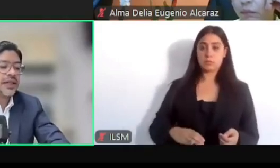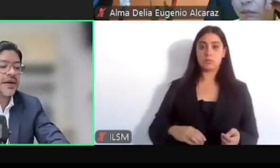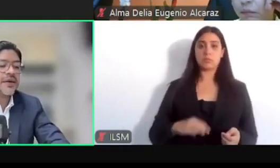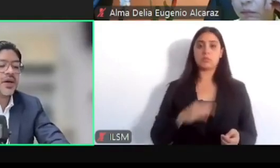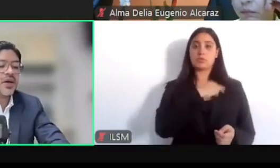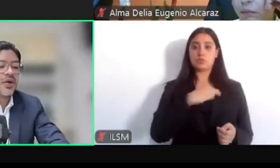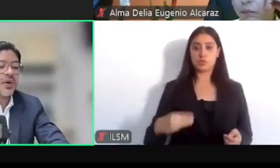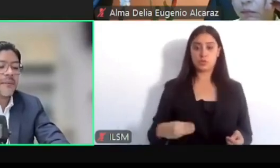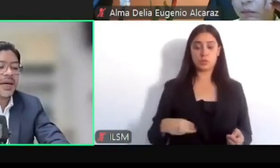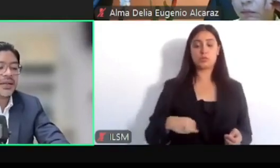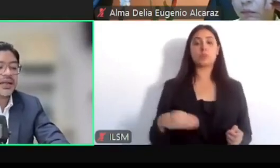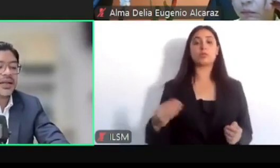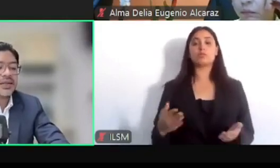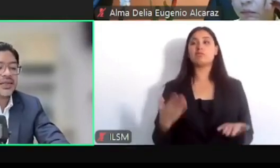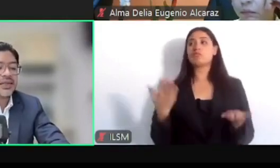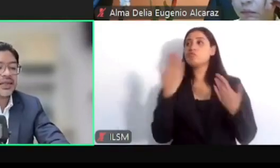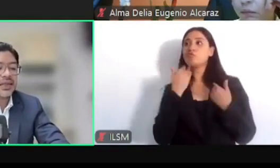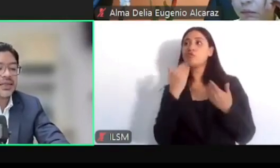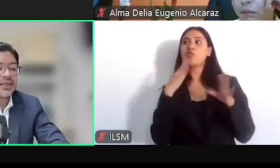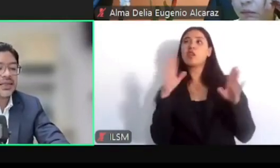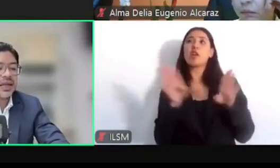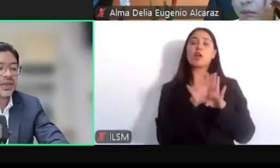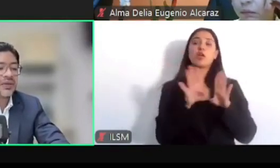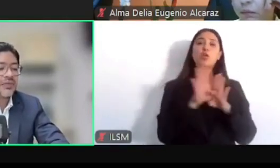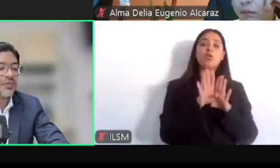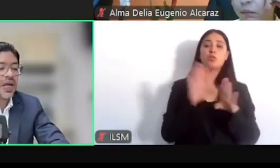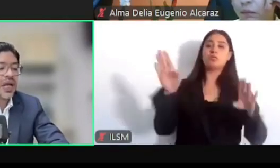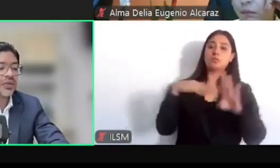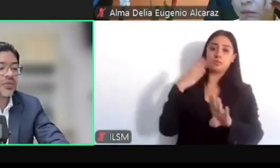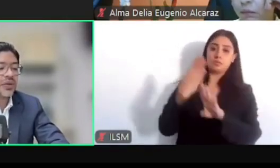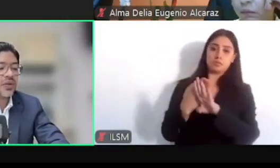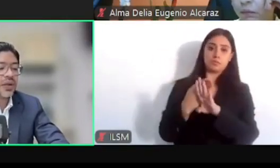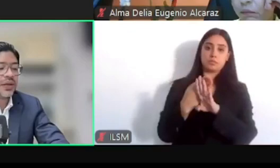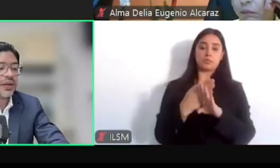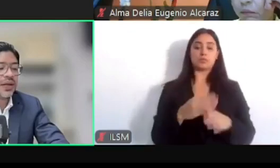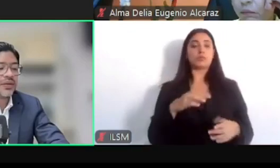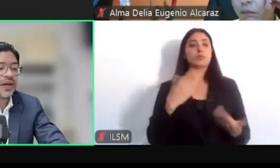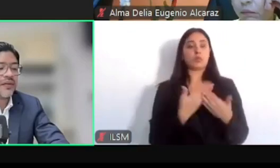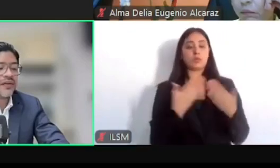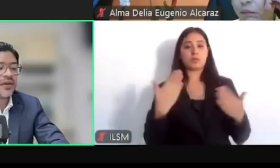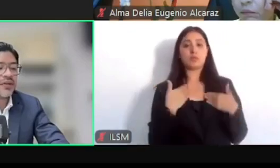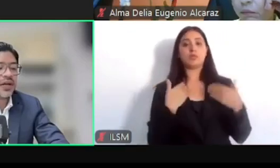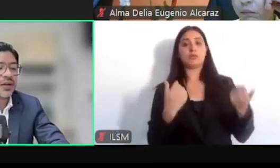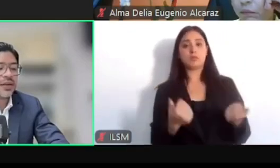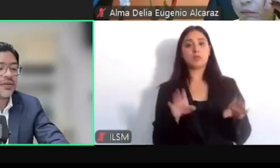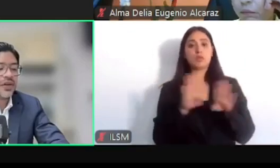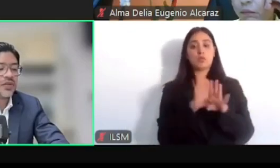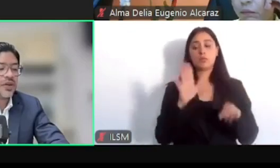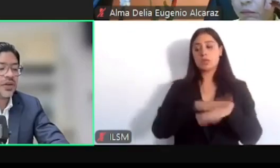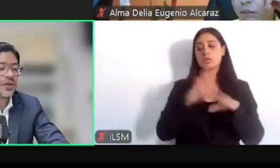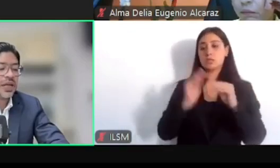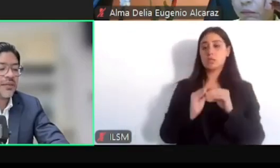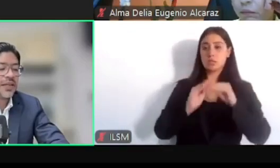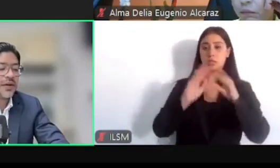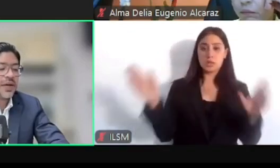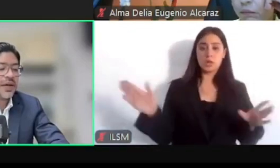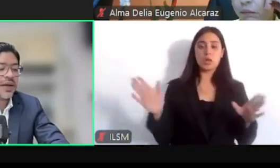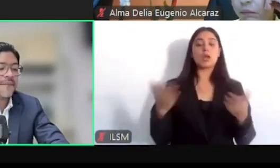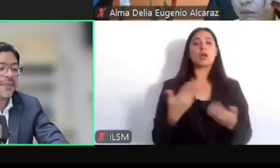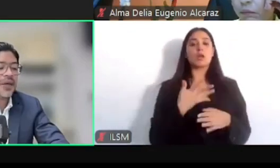tixla no impacta en la certeza del acto impugnado tomando en cuenta que la actora refirió claramente en varios momentos de la demanda